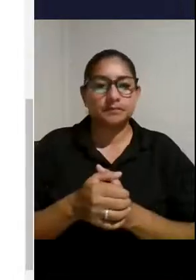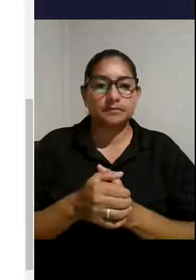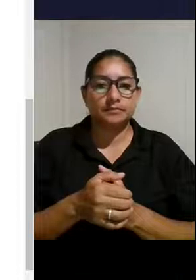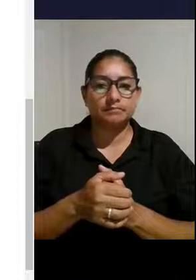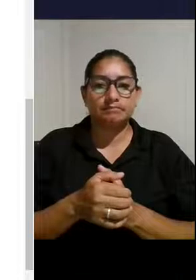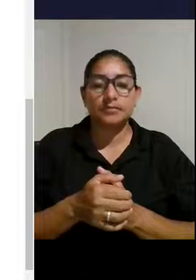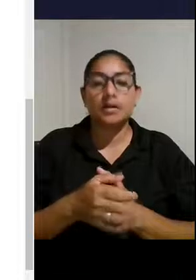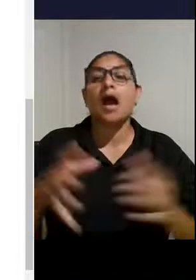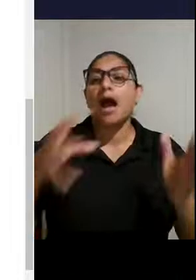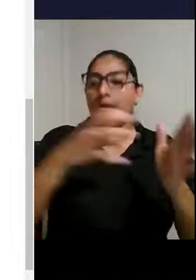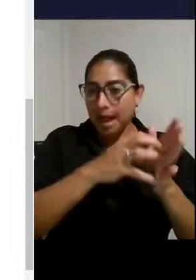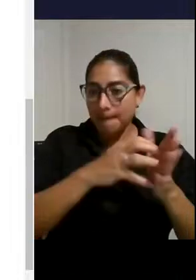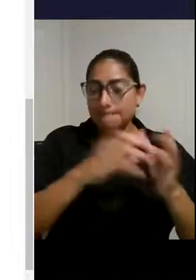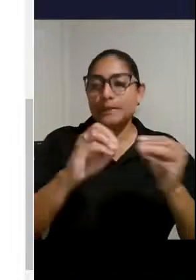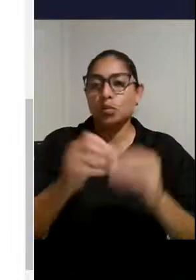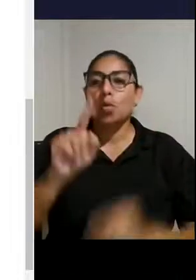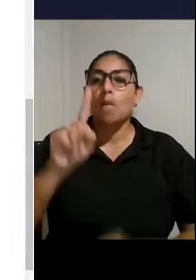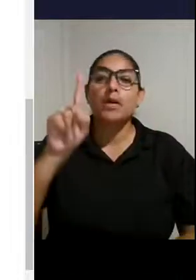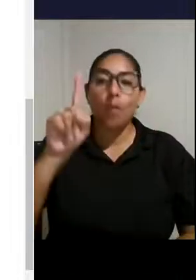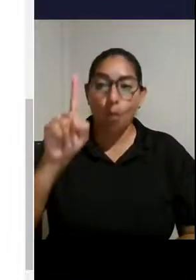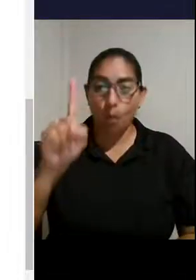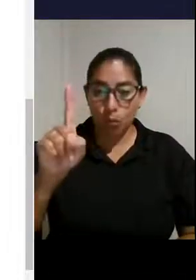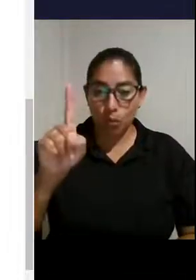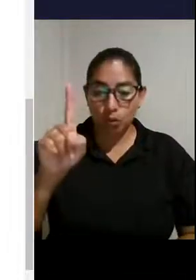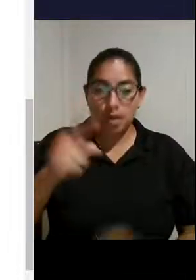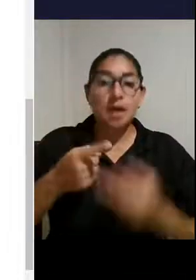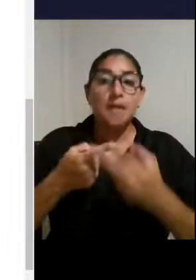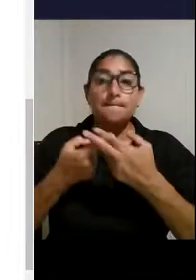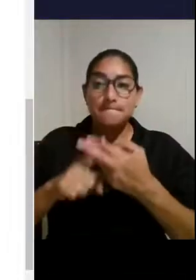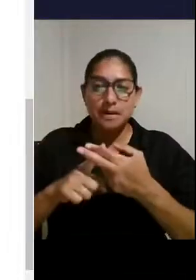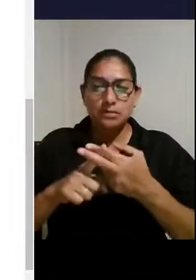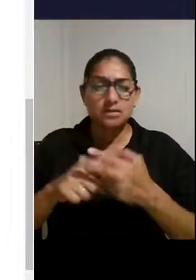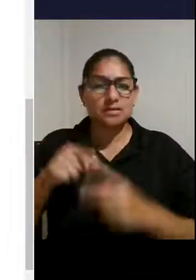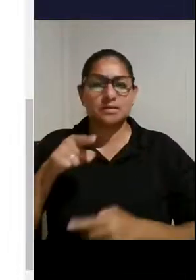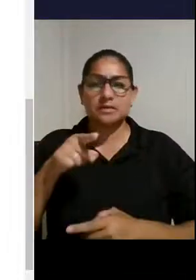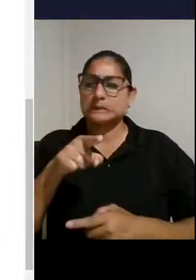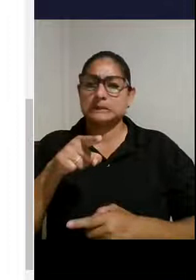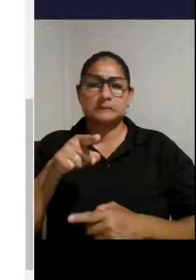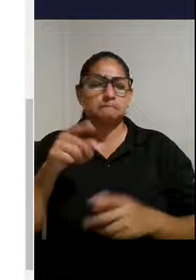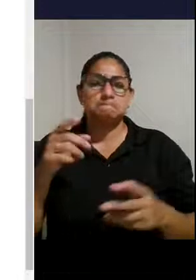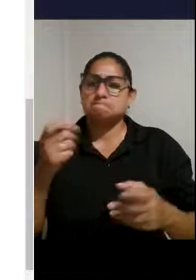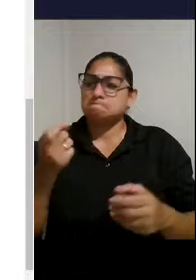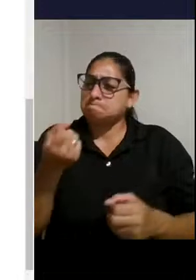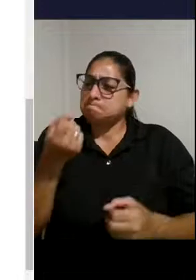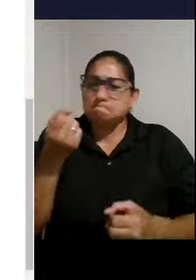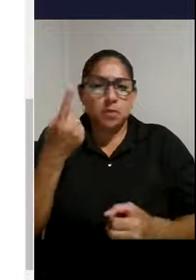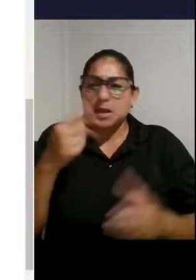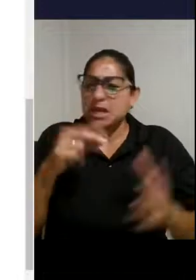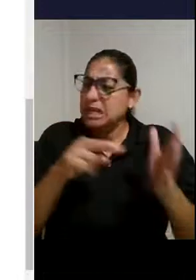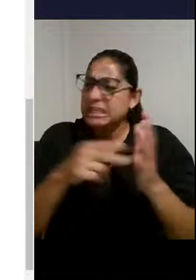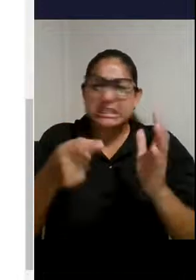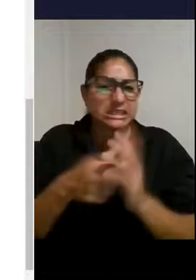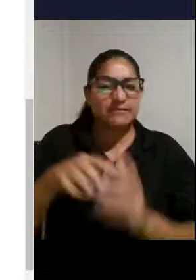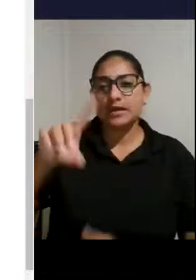pertenece al capítulo 1 y daremos inicio al concepto y a entender que es una